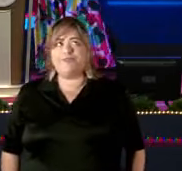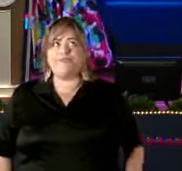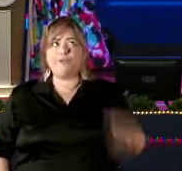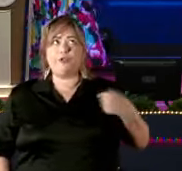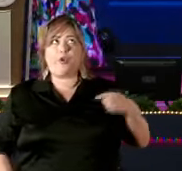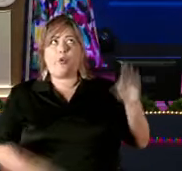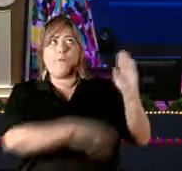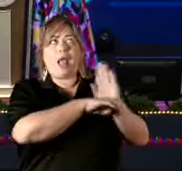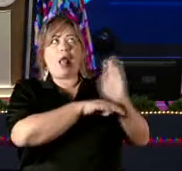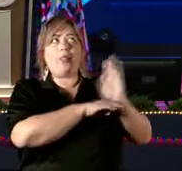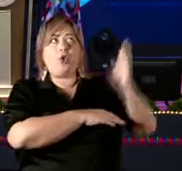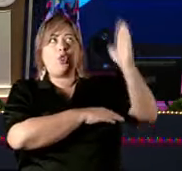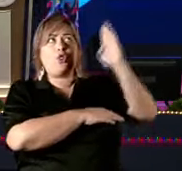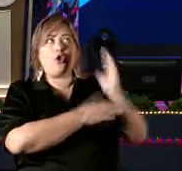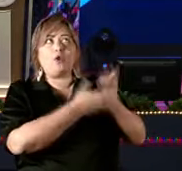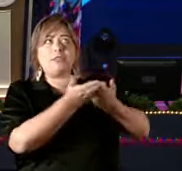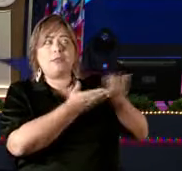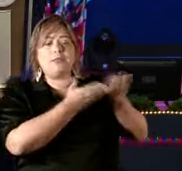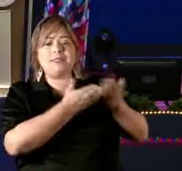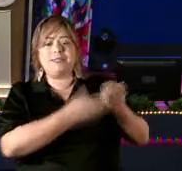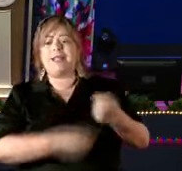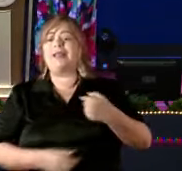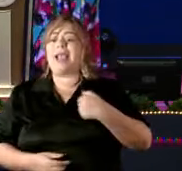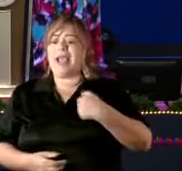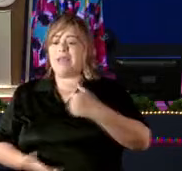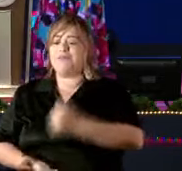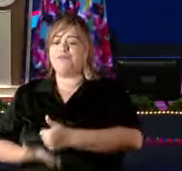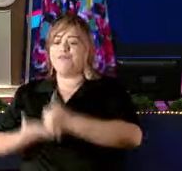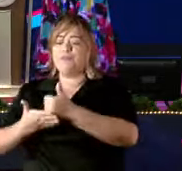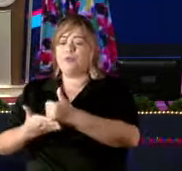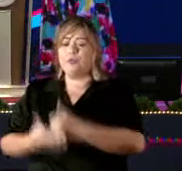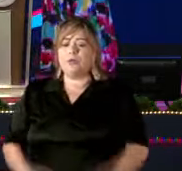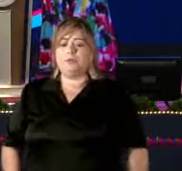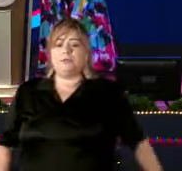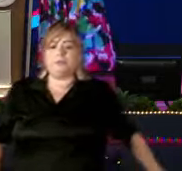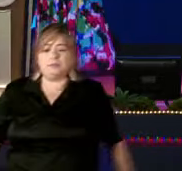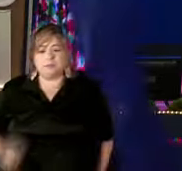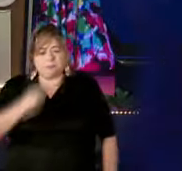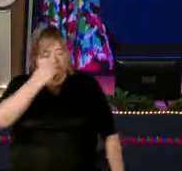Dios, Dios se ocupa de lo tuyo.